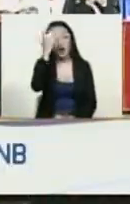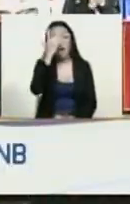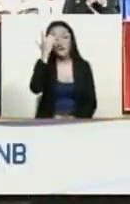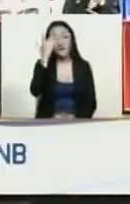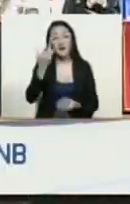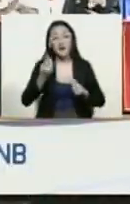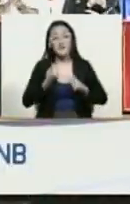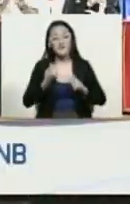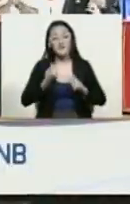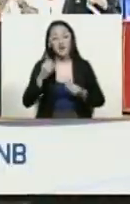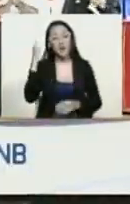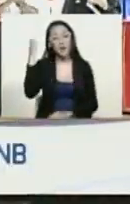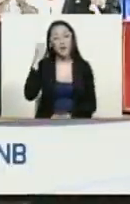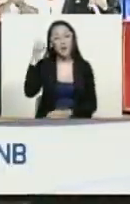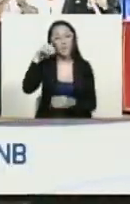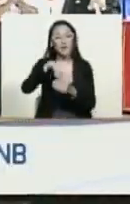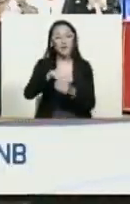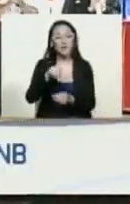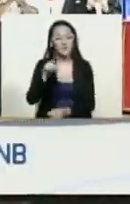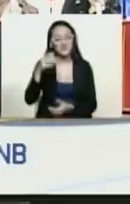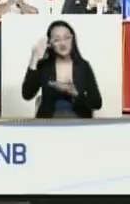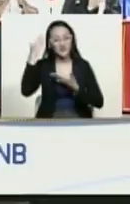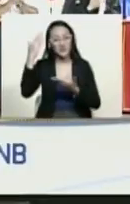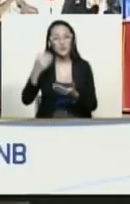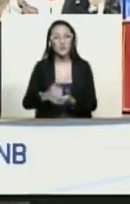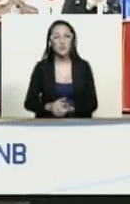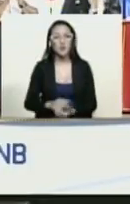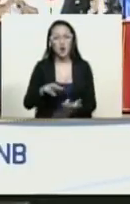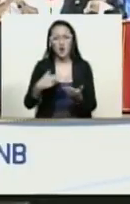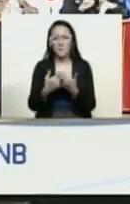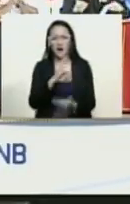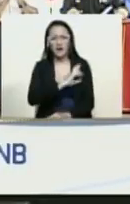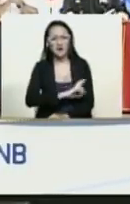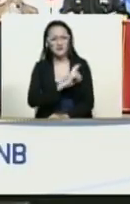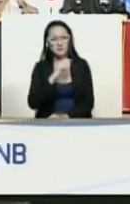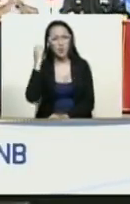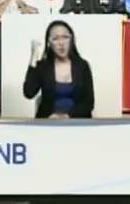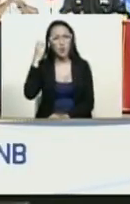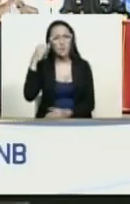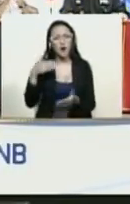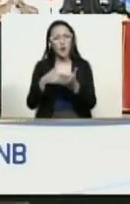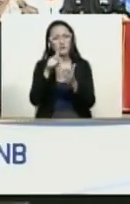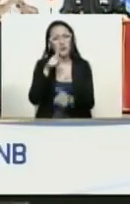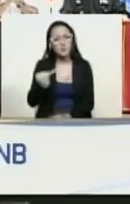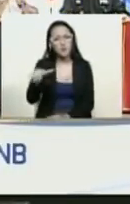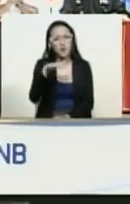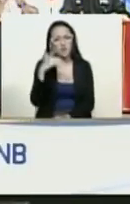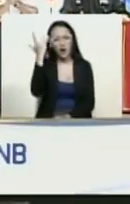en Francia, en Europa. Basta de racismo en Europa contra los pueblos